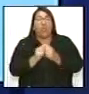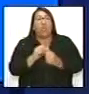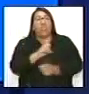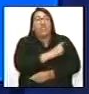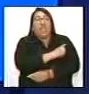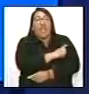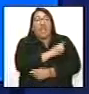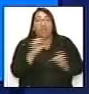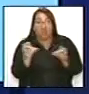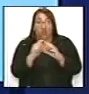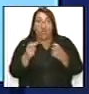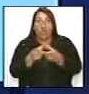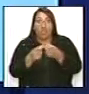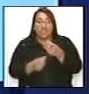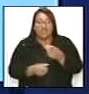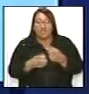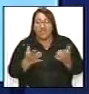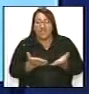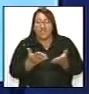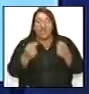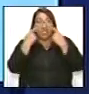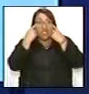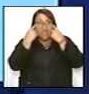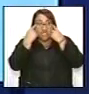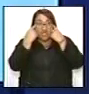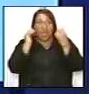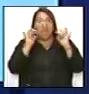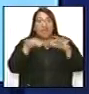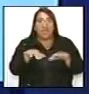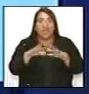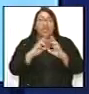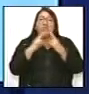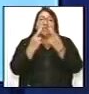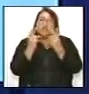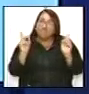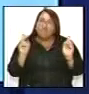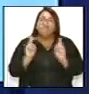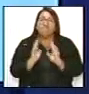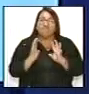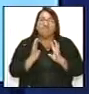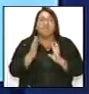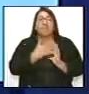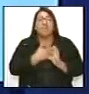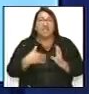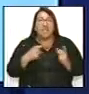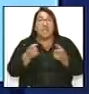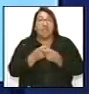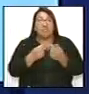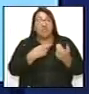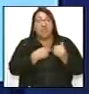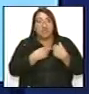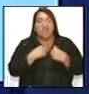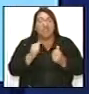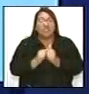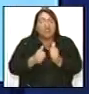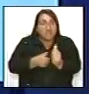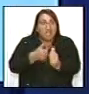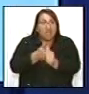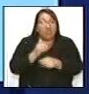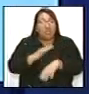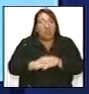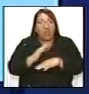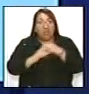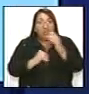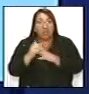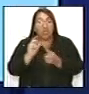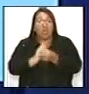de parlamentarios de la República Popular China. Tras el encuentro, la presidenta de la comisión encargada del seguimiento a la